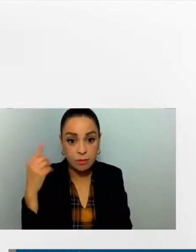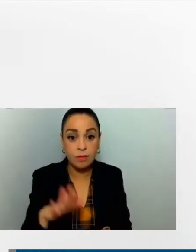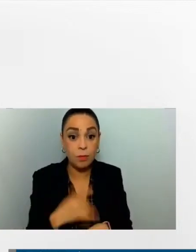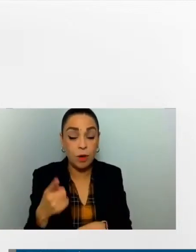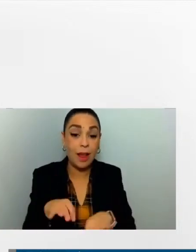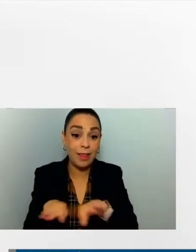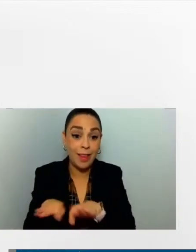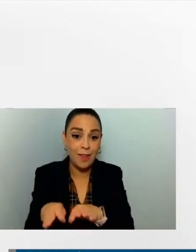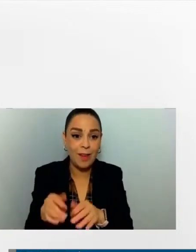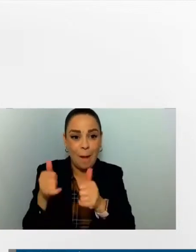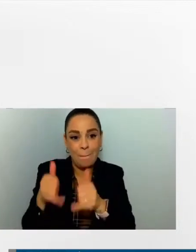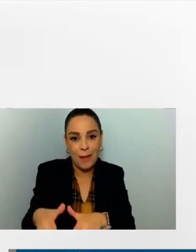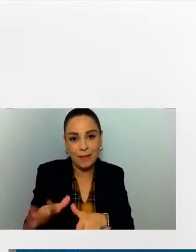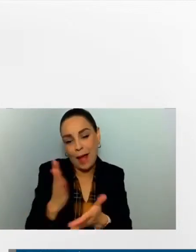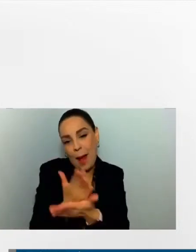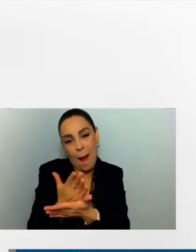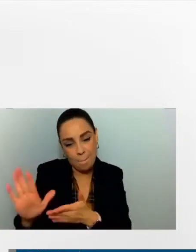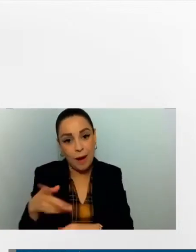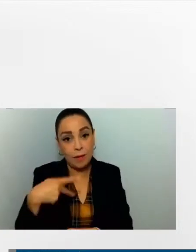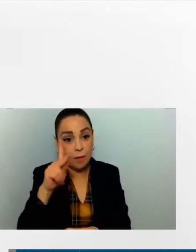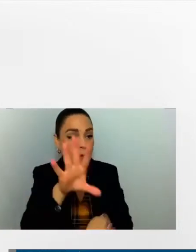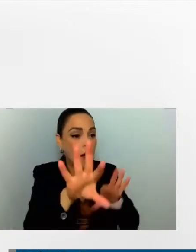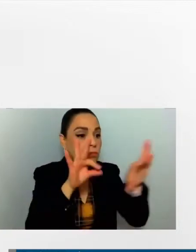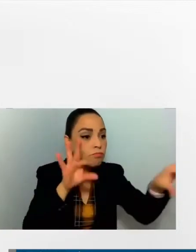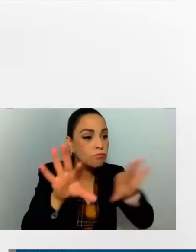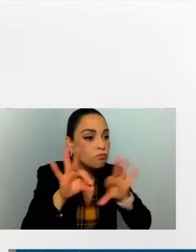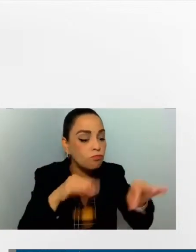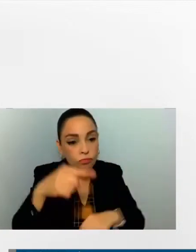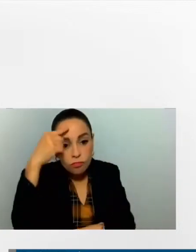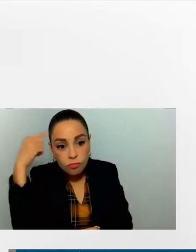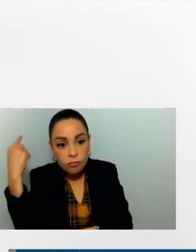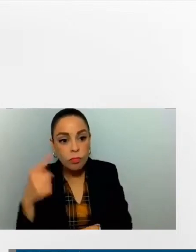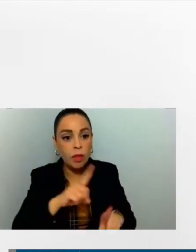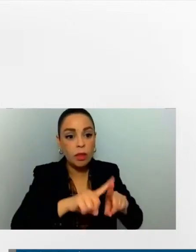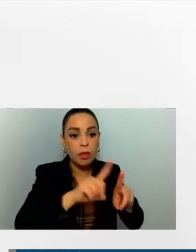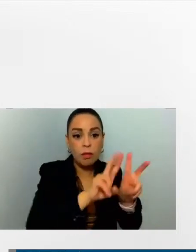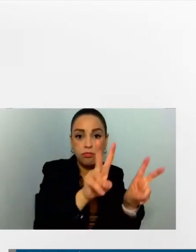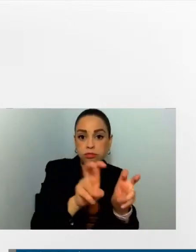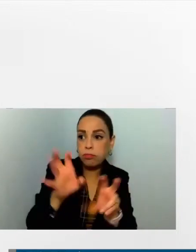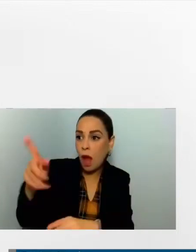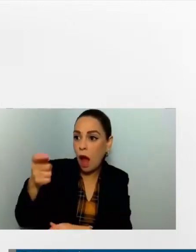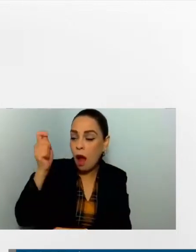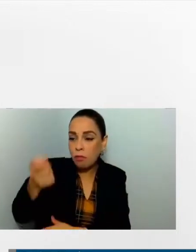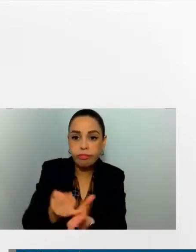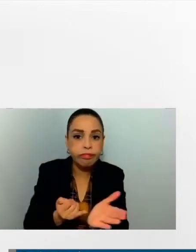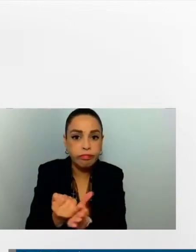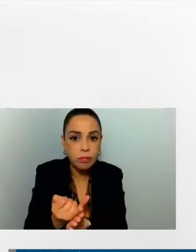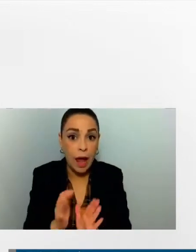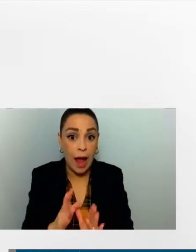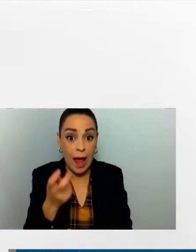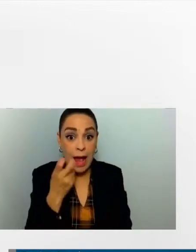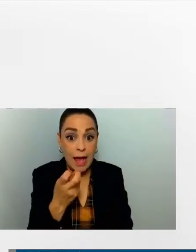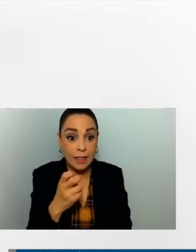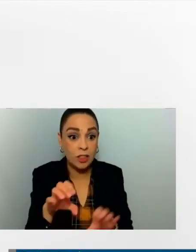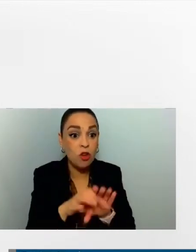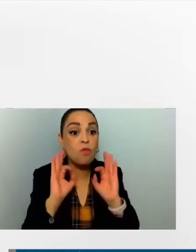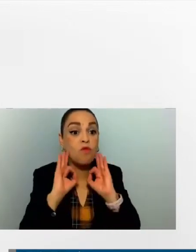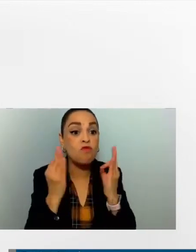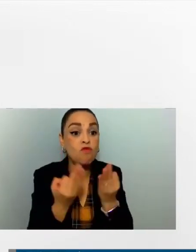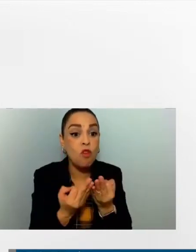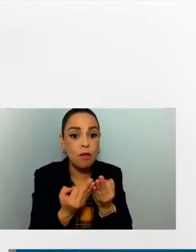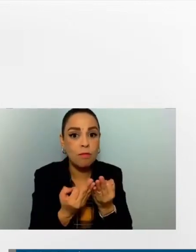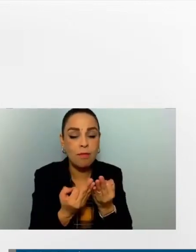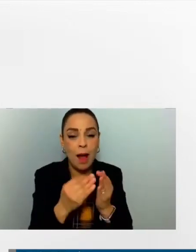bueno, eso ya es otra cosa, ¿no? Pero la facilidad de implementar la metodología creo que es una de las cosas también muy valiosas de los cuadernos